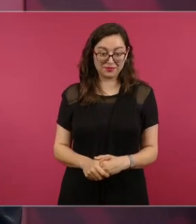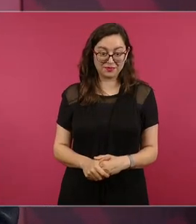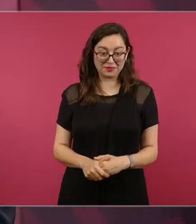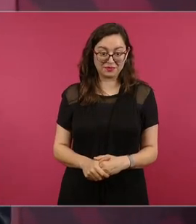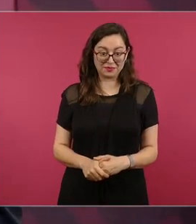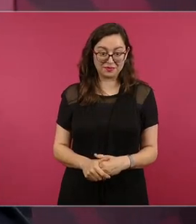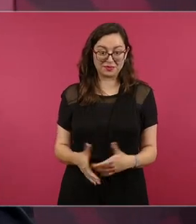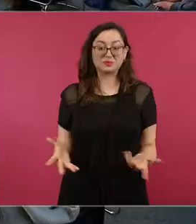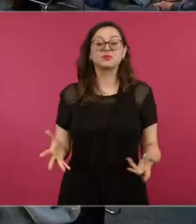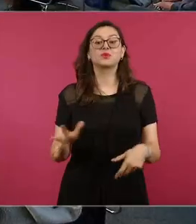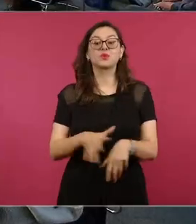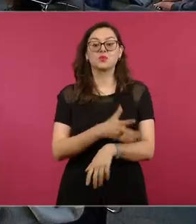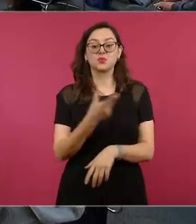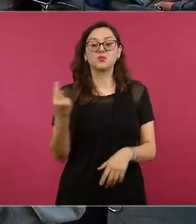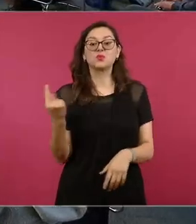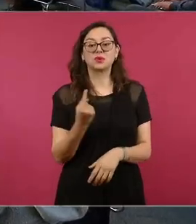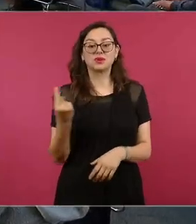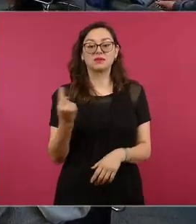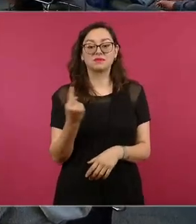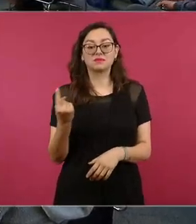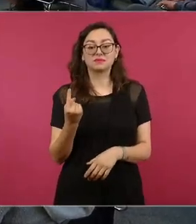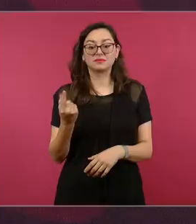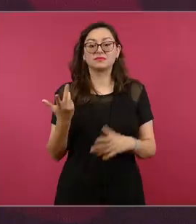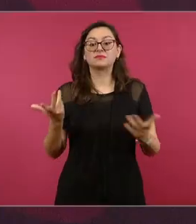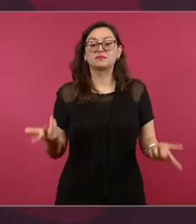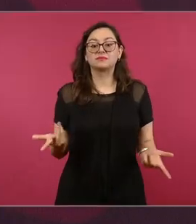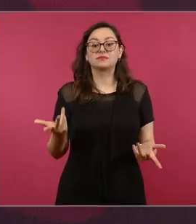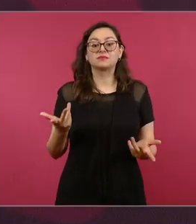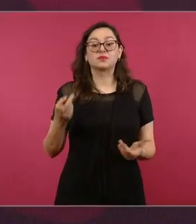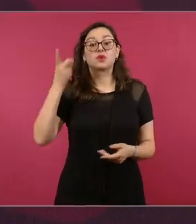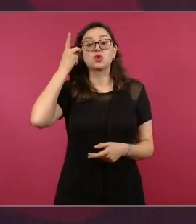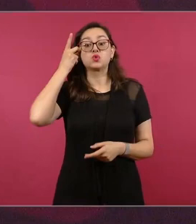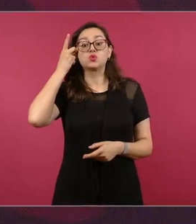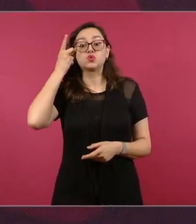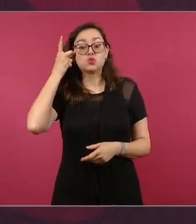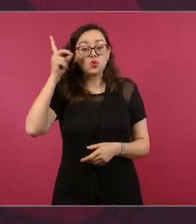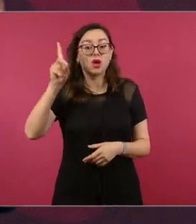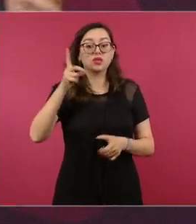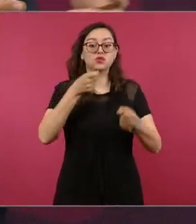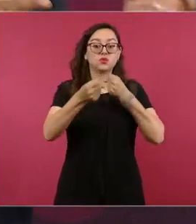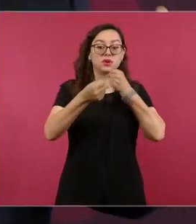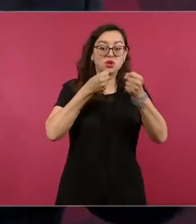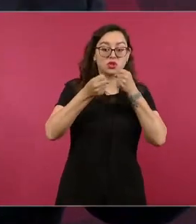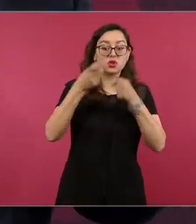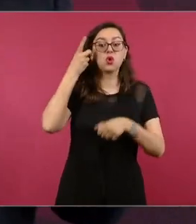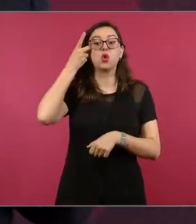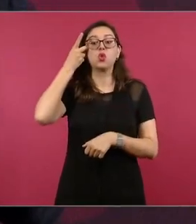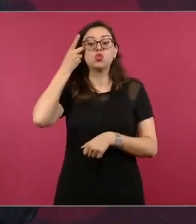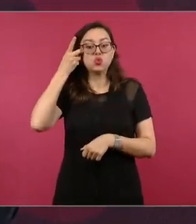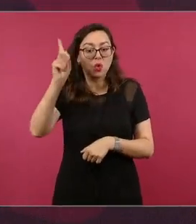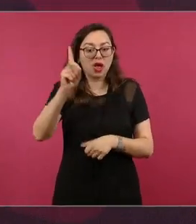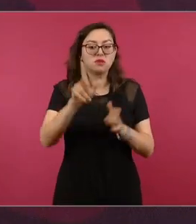porque no sólo son los dueños de los medios son dueños de constructoras